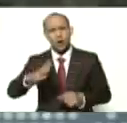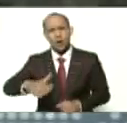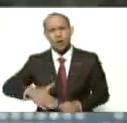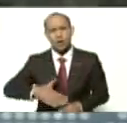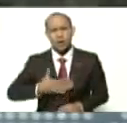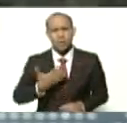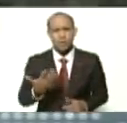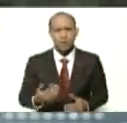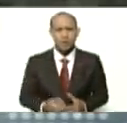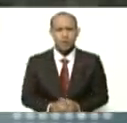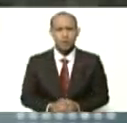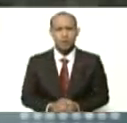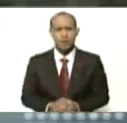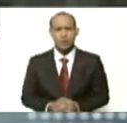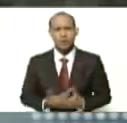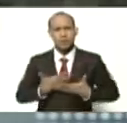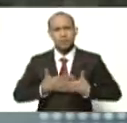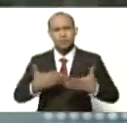no